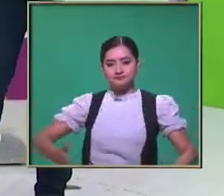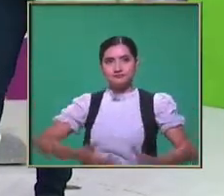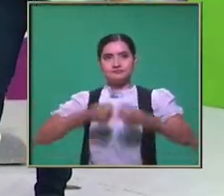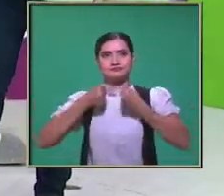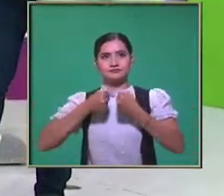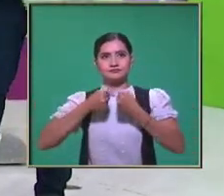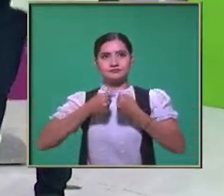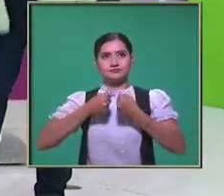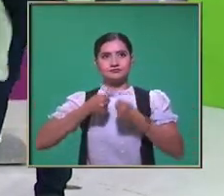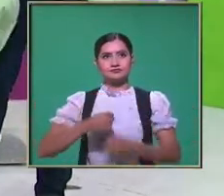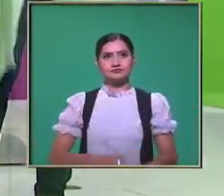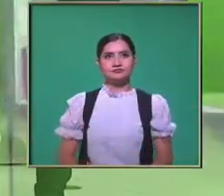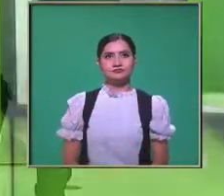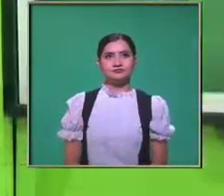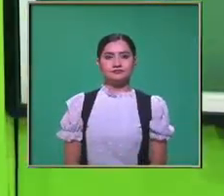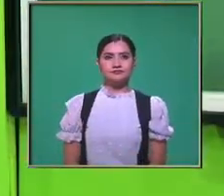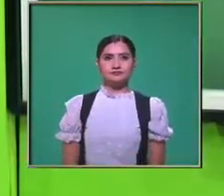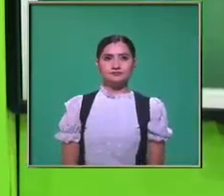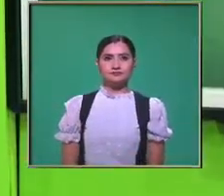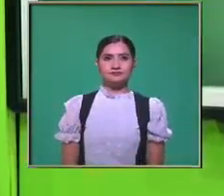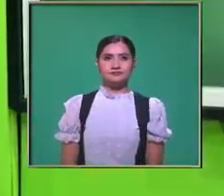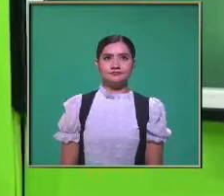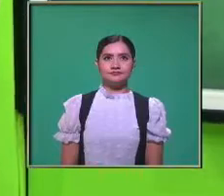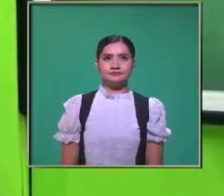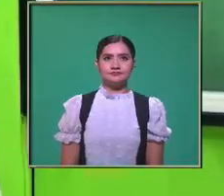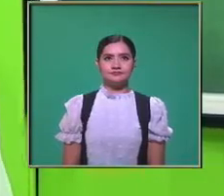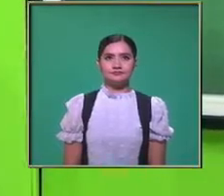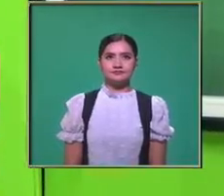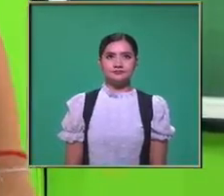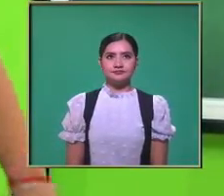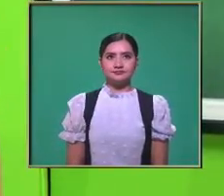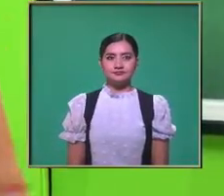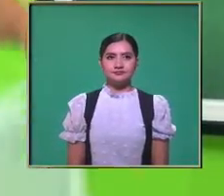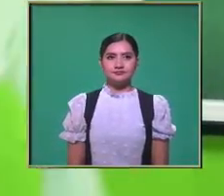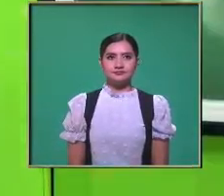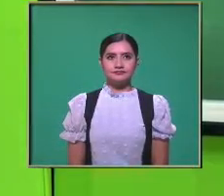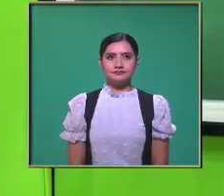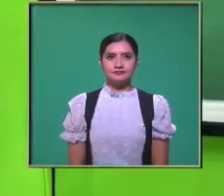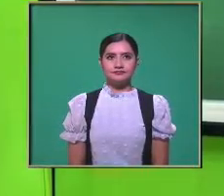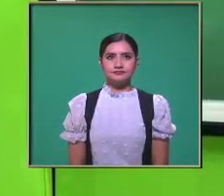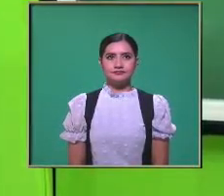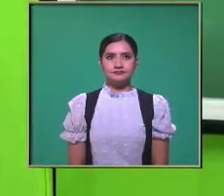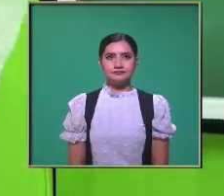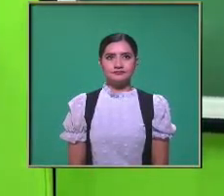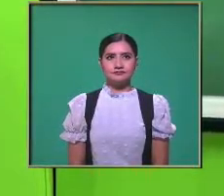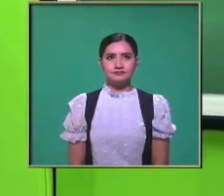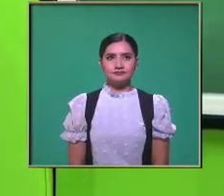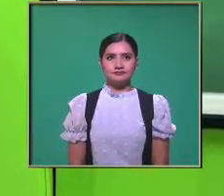podemos ver cómo se estiran. Y a lo mejor de repente se puede ver como un paracaídas.